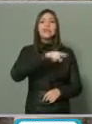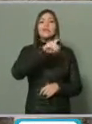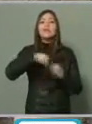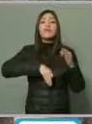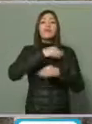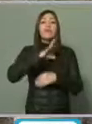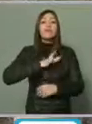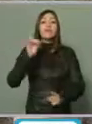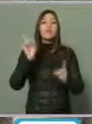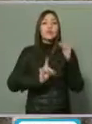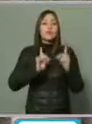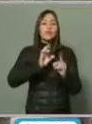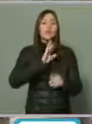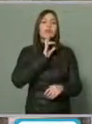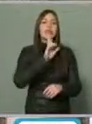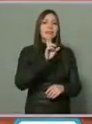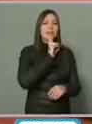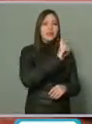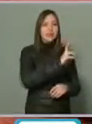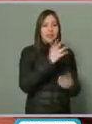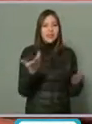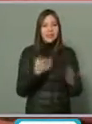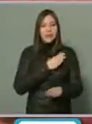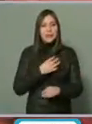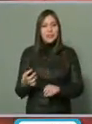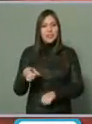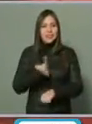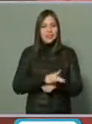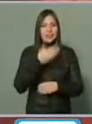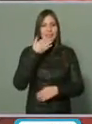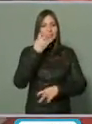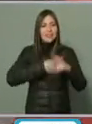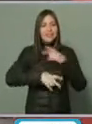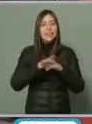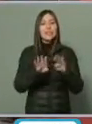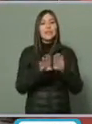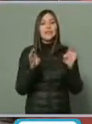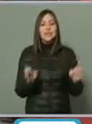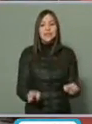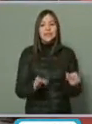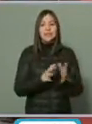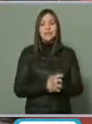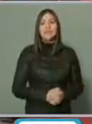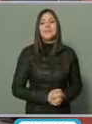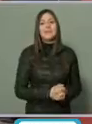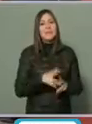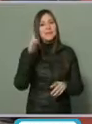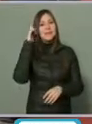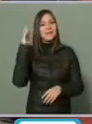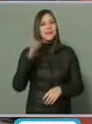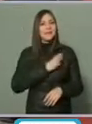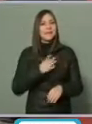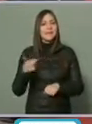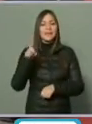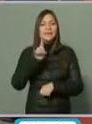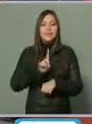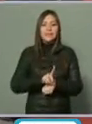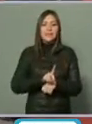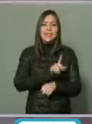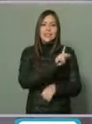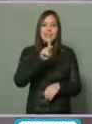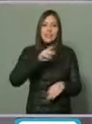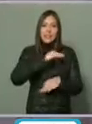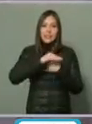nuestro gran público capitalino. Alicia, muy buenos días, Hola, bienvenida, ¿qué tal? ¿cómo Muy buenos estás? días. Hola, Pues buenos muy días. contenta de estar aquí. Muy buenos días a todos. Por